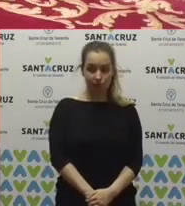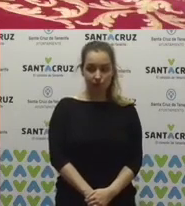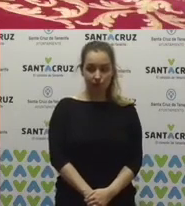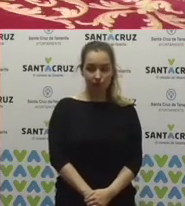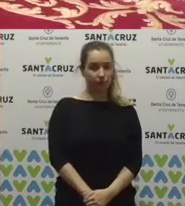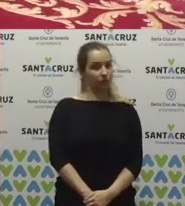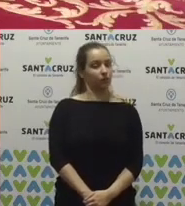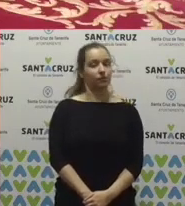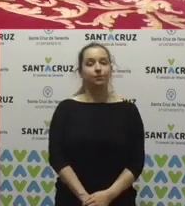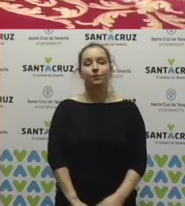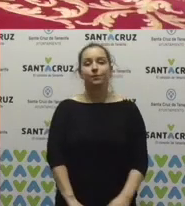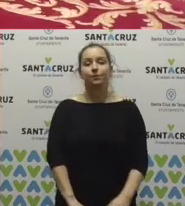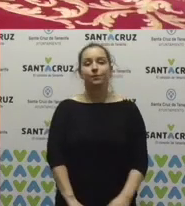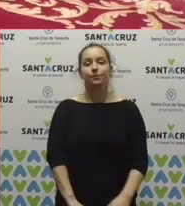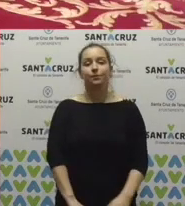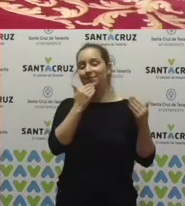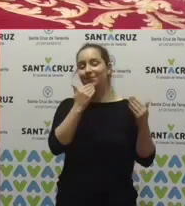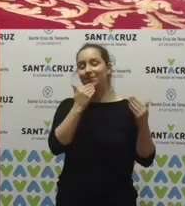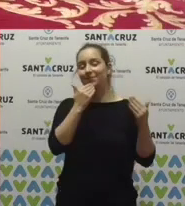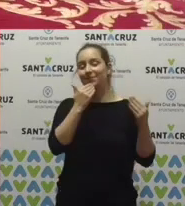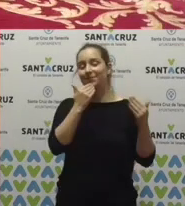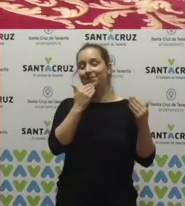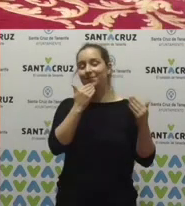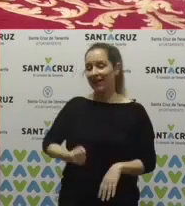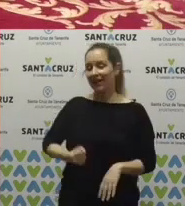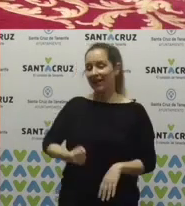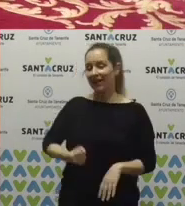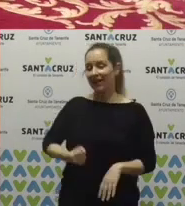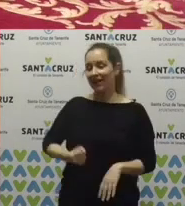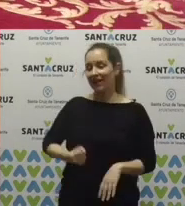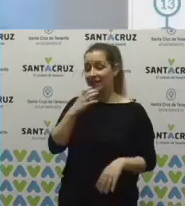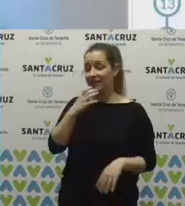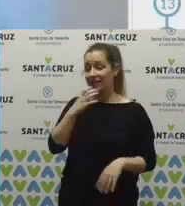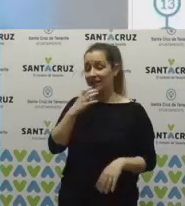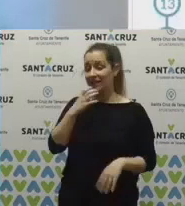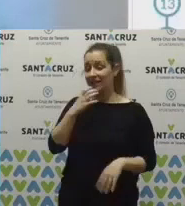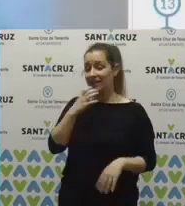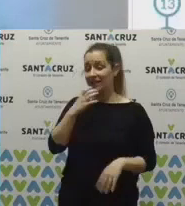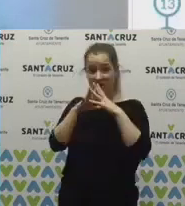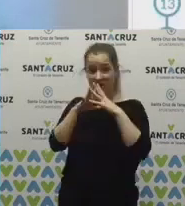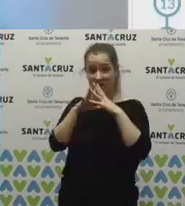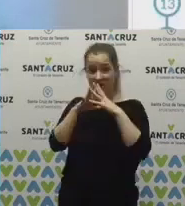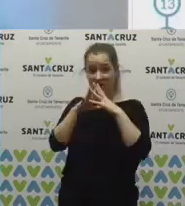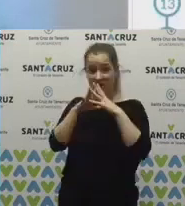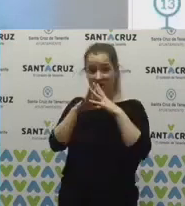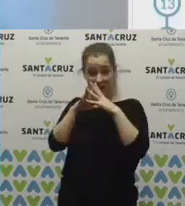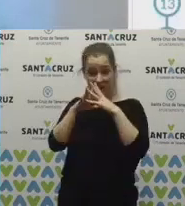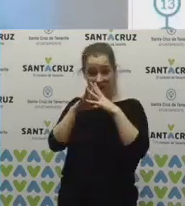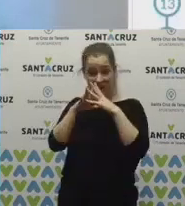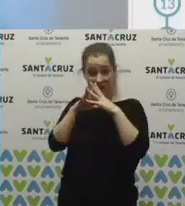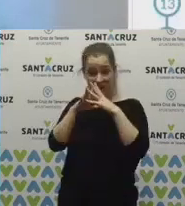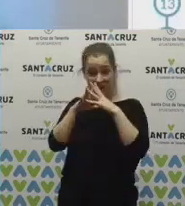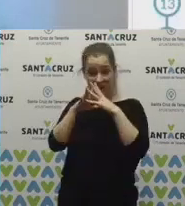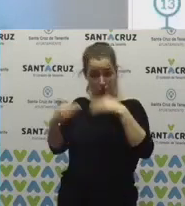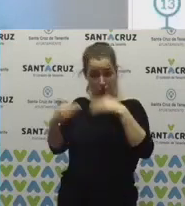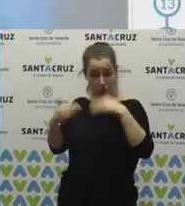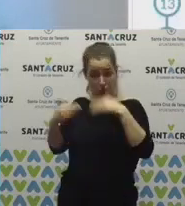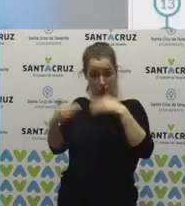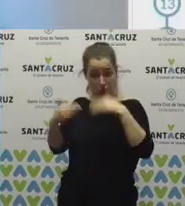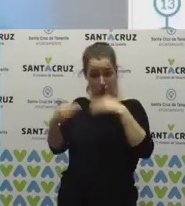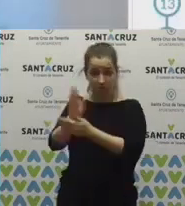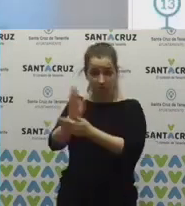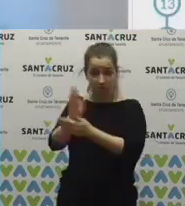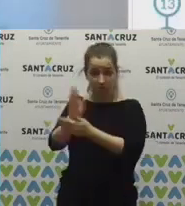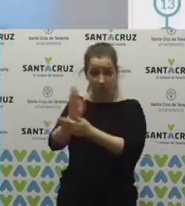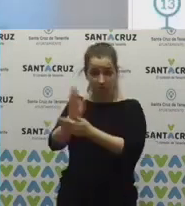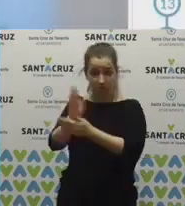gracias señora alcaldesa yo si hay un acuerdo en torno a la propuesta he hecho la colorada de caldes al respecto de la